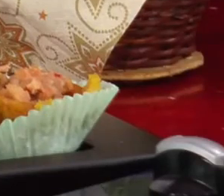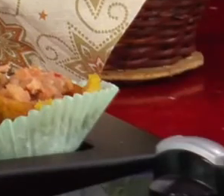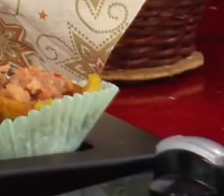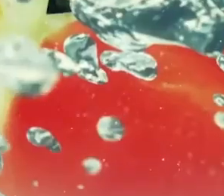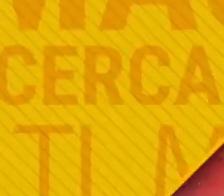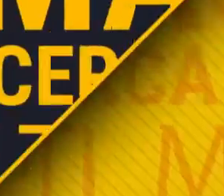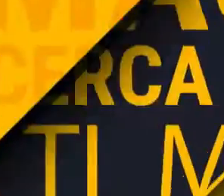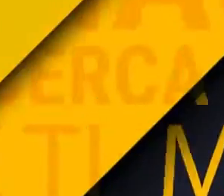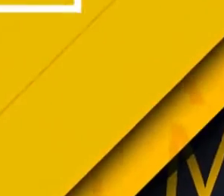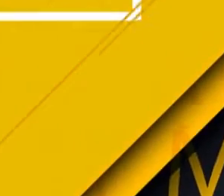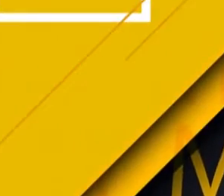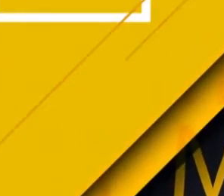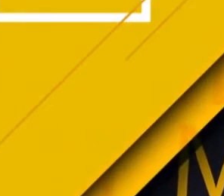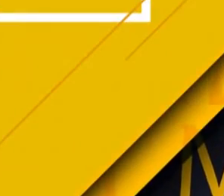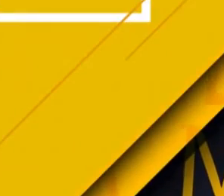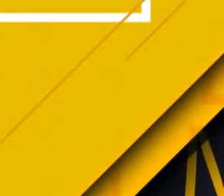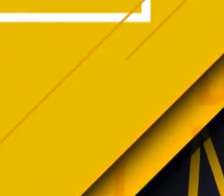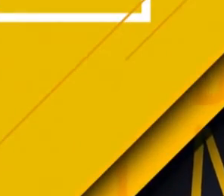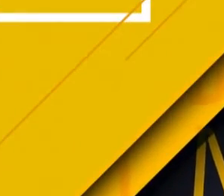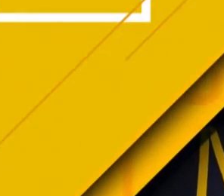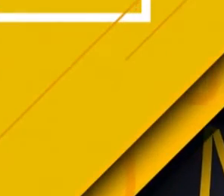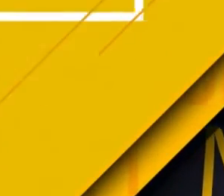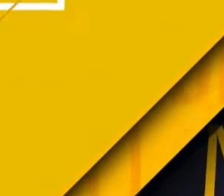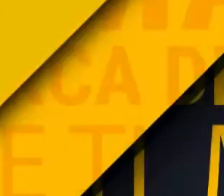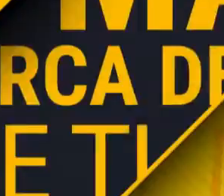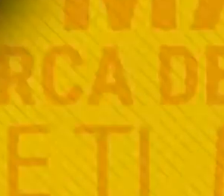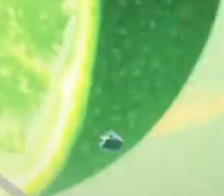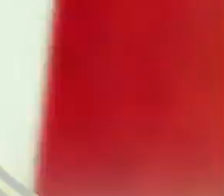invitados. Los espero en Enlace Televisión.